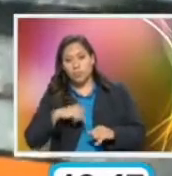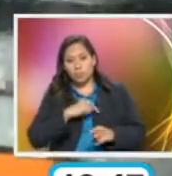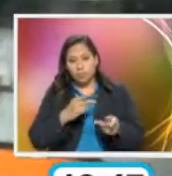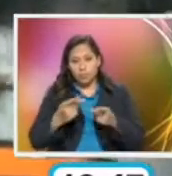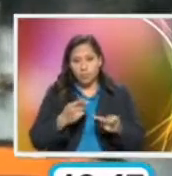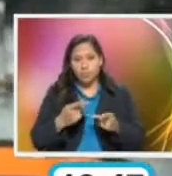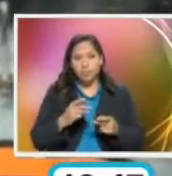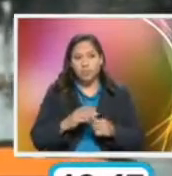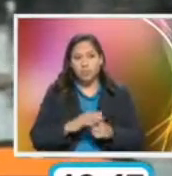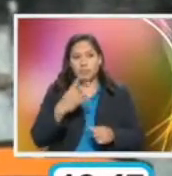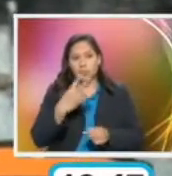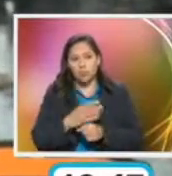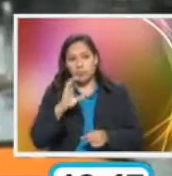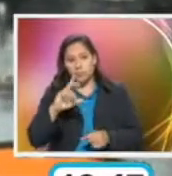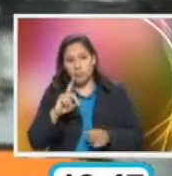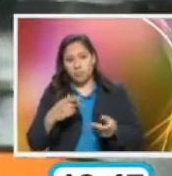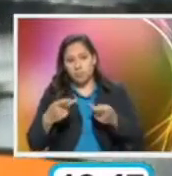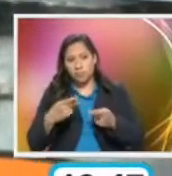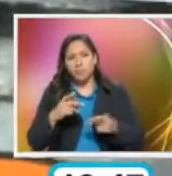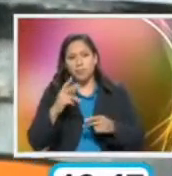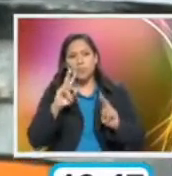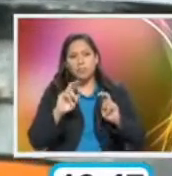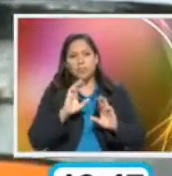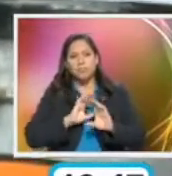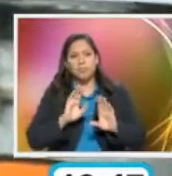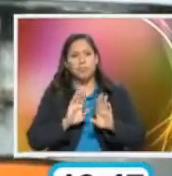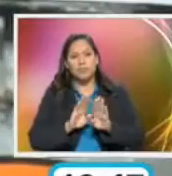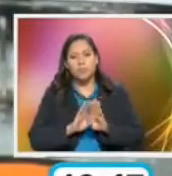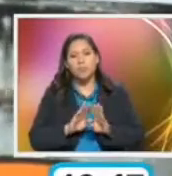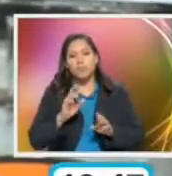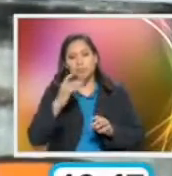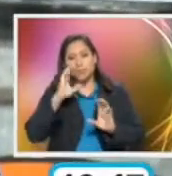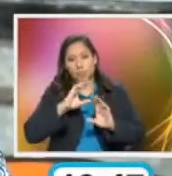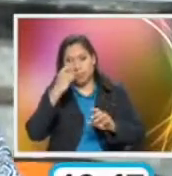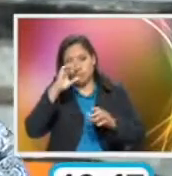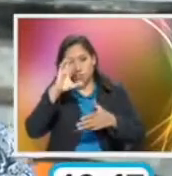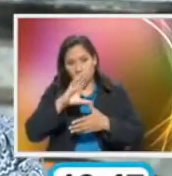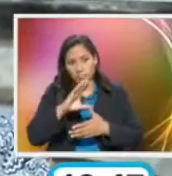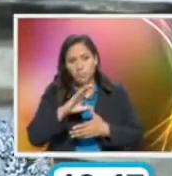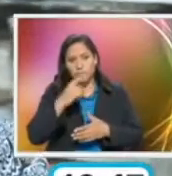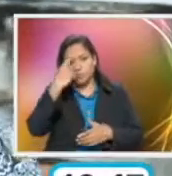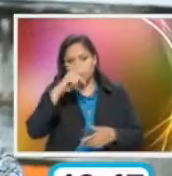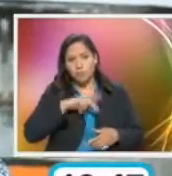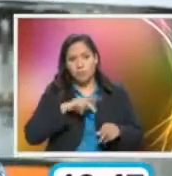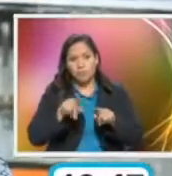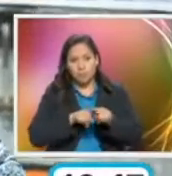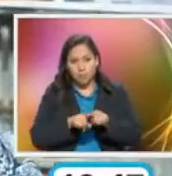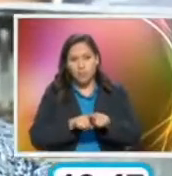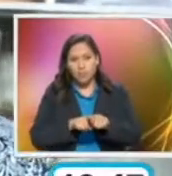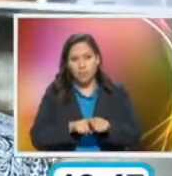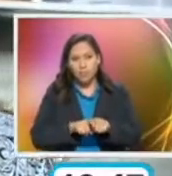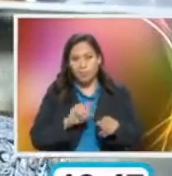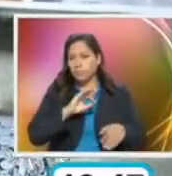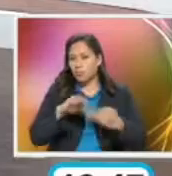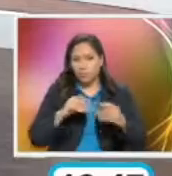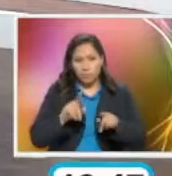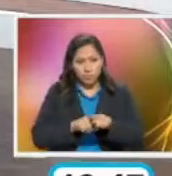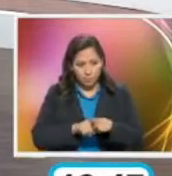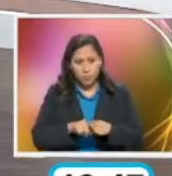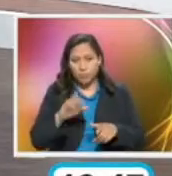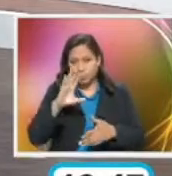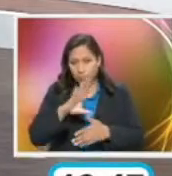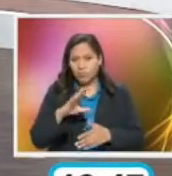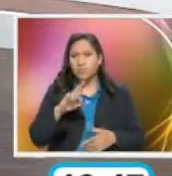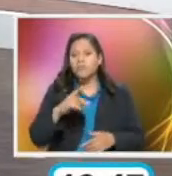en un cuarto disco que estamos preparando. Muy bien, ¿cómo se llama esa canción? Es una canción para América Latina, se llama Para mis hermanos. Para mis hermanos, todos somos hermanos Todos en